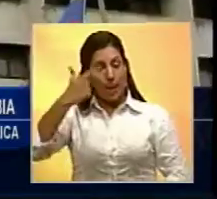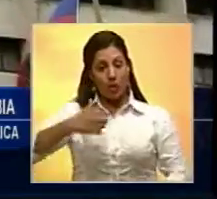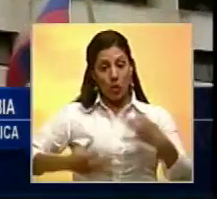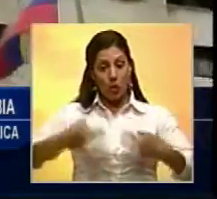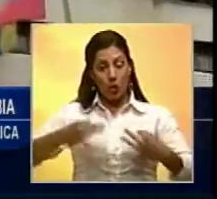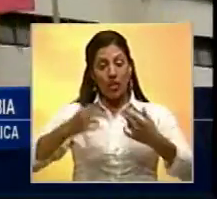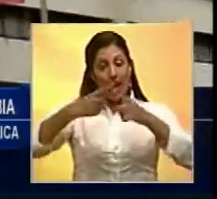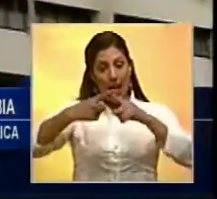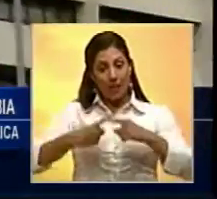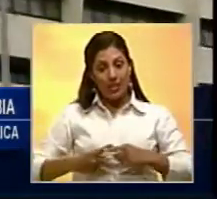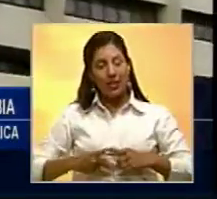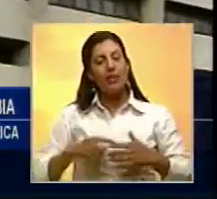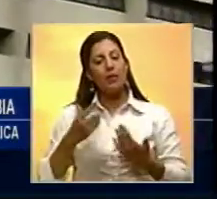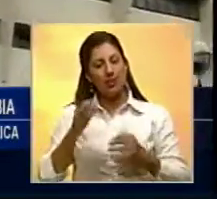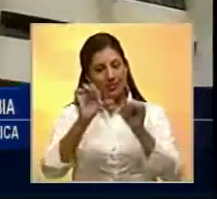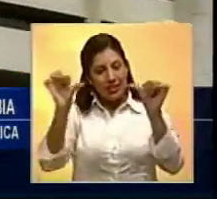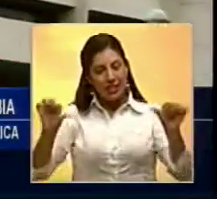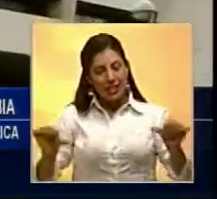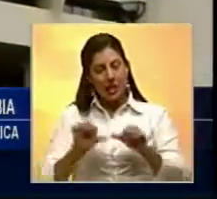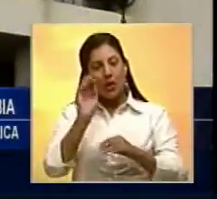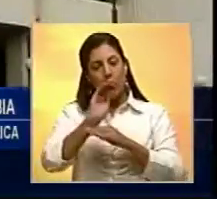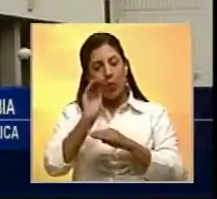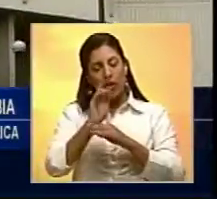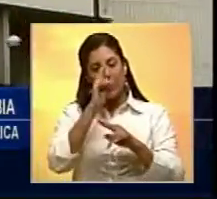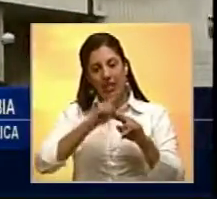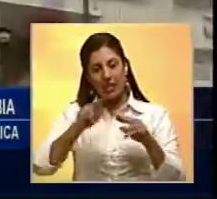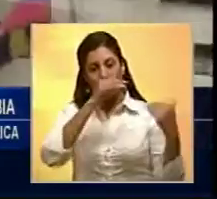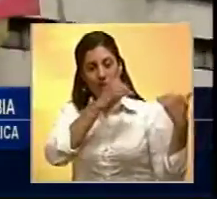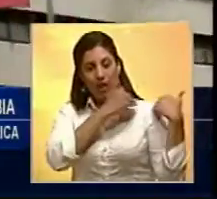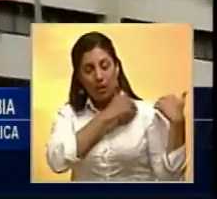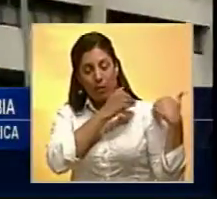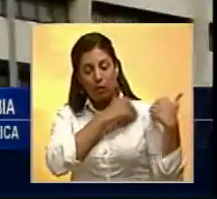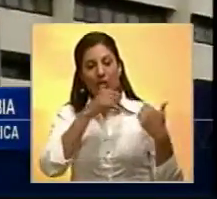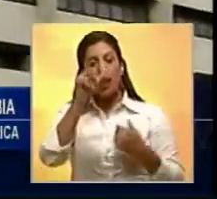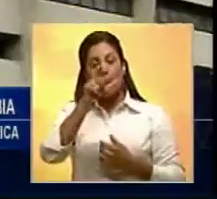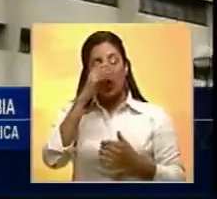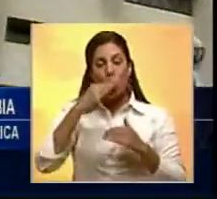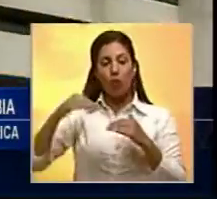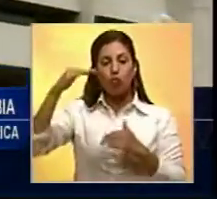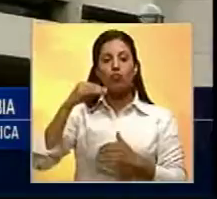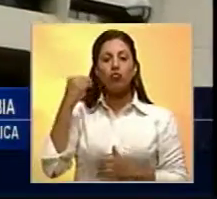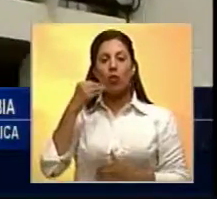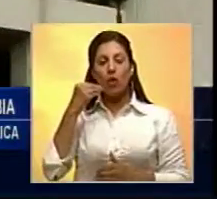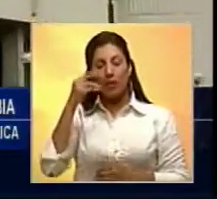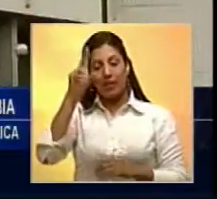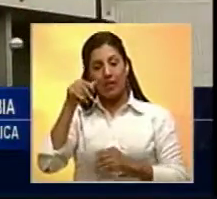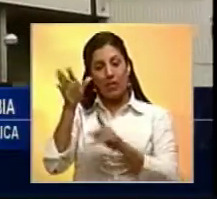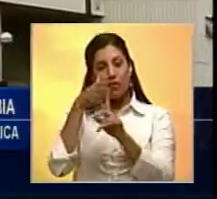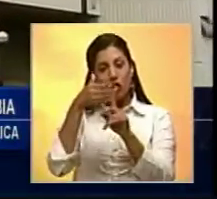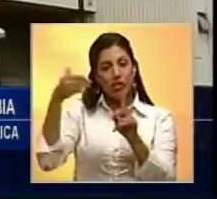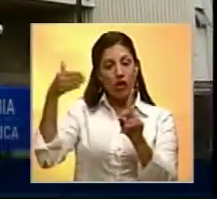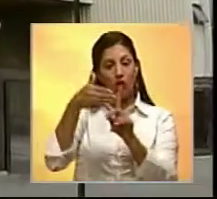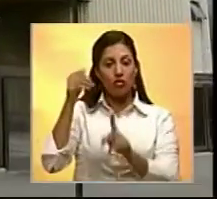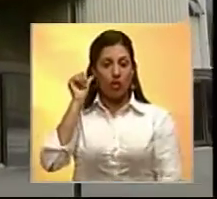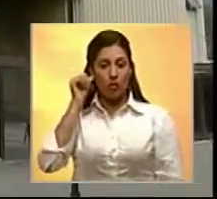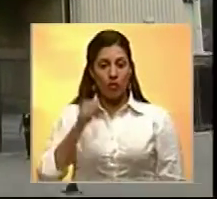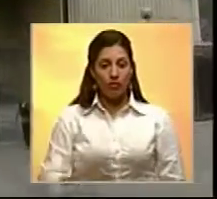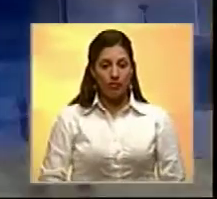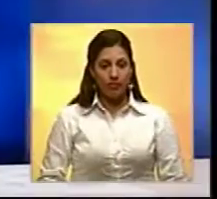judicial y administrativo del sistema de protección penal de responsabilidad de adolescentes y tribunales de violencia contra la